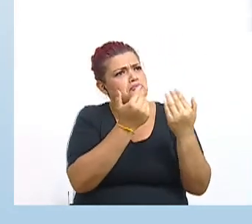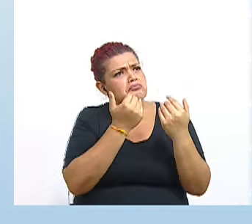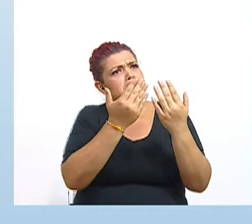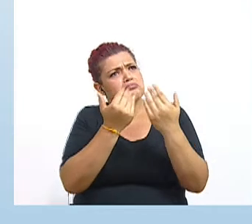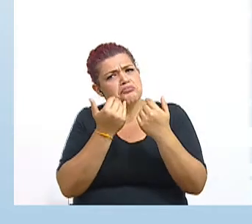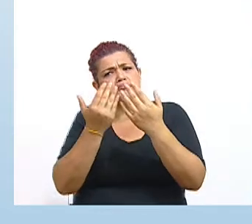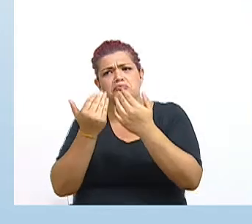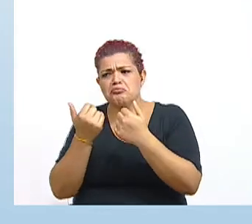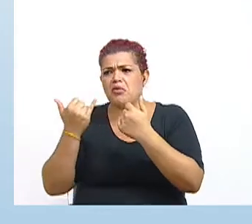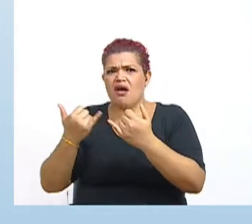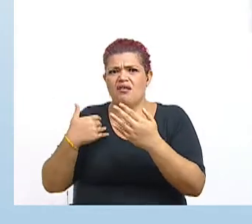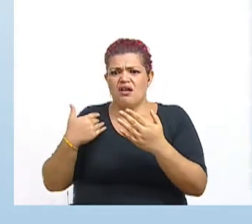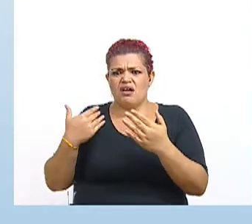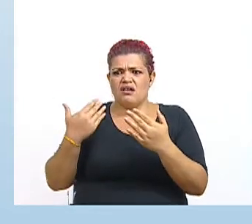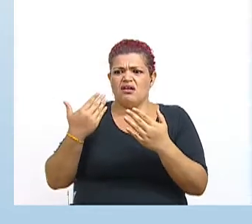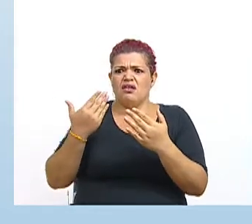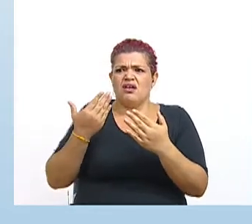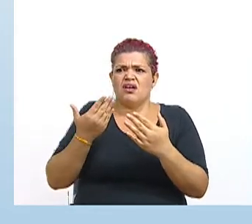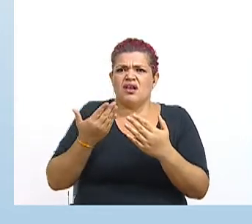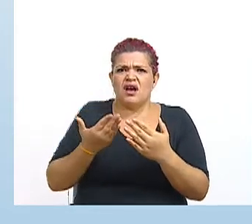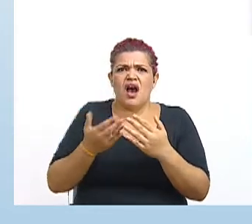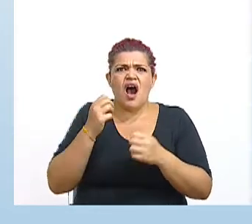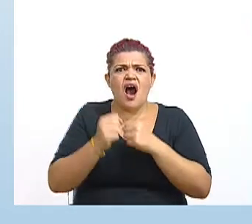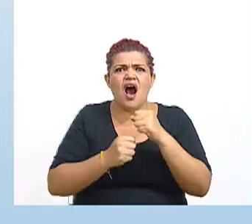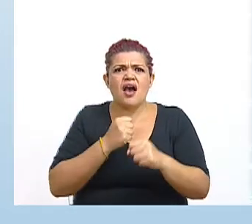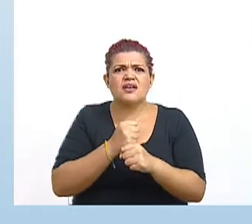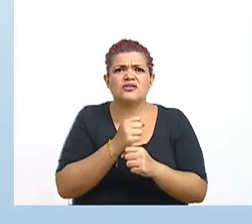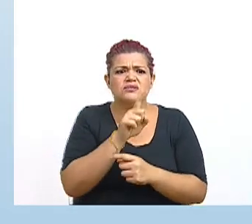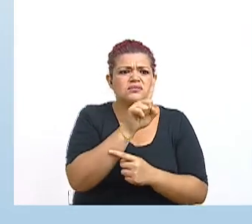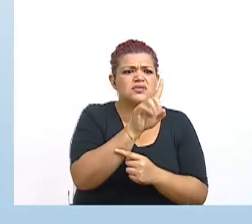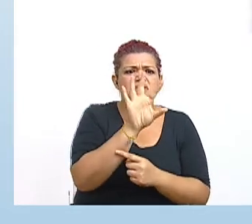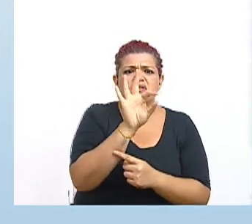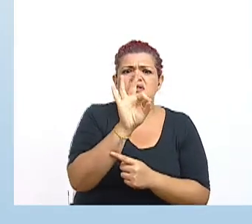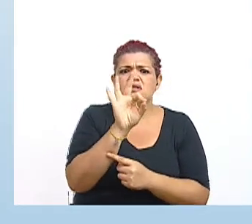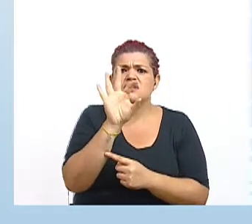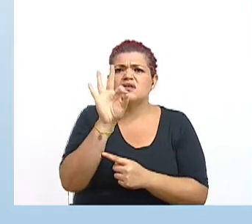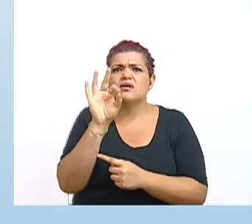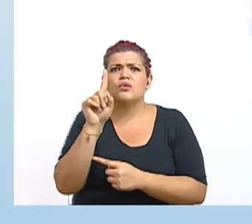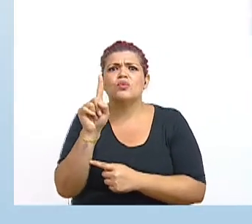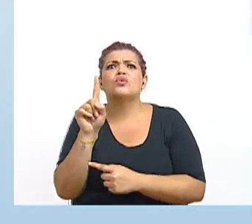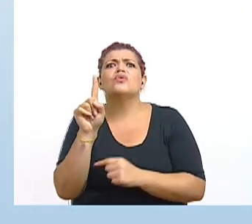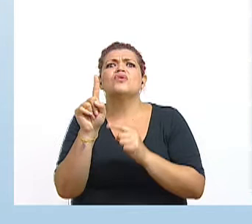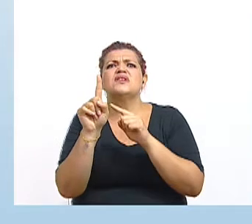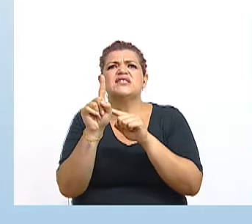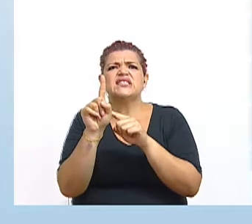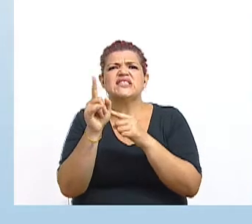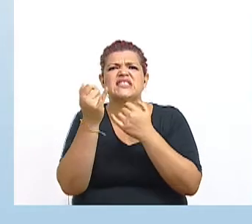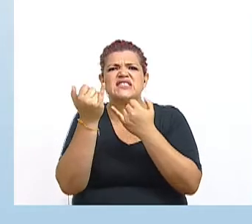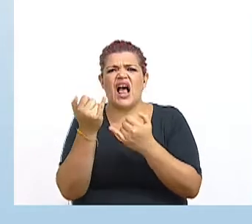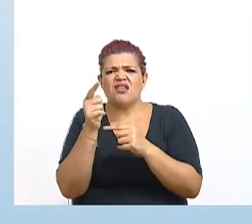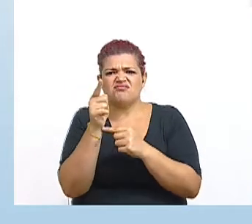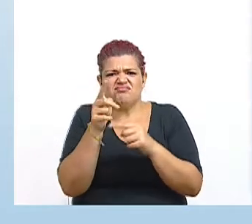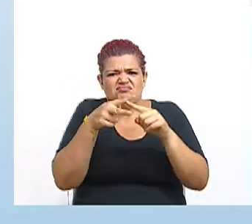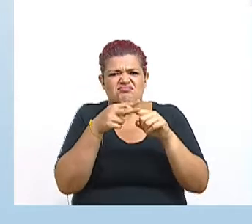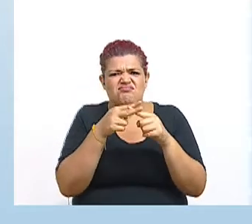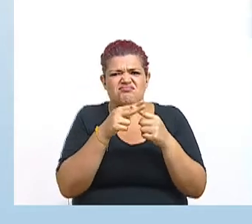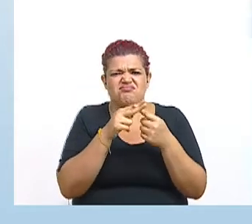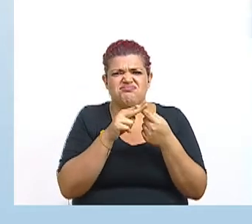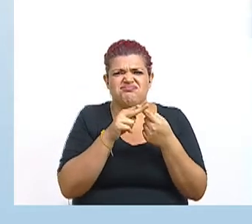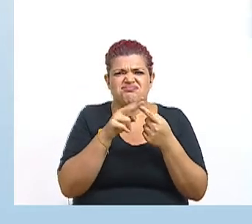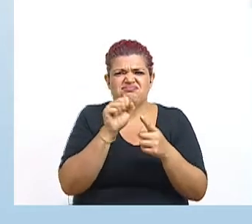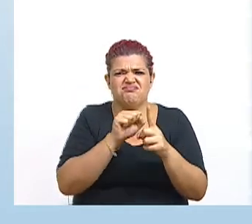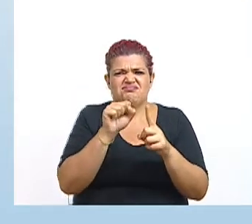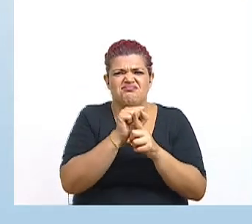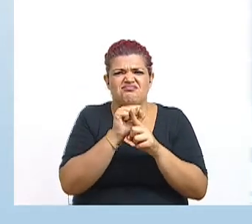Hasta que llegamos a un año clave, el año de 1991. Nótese que a partir de este año la situación